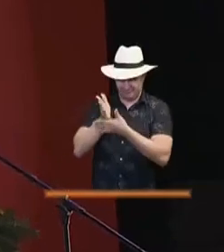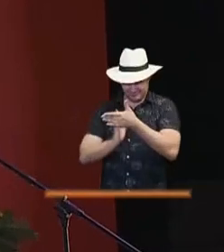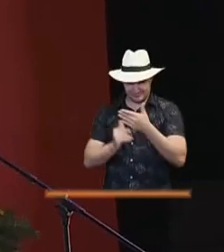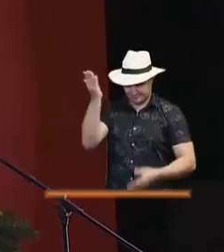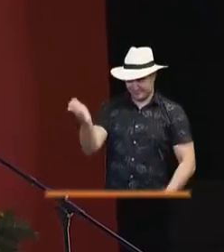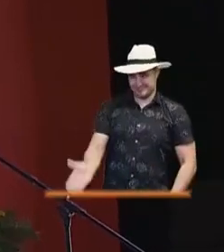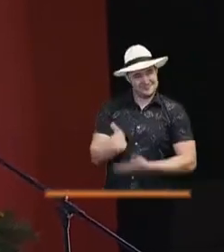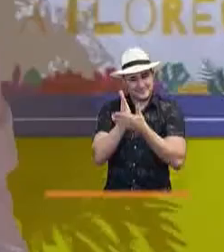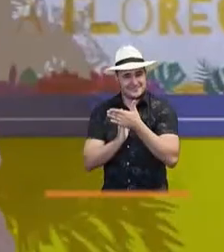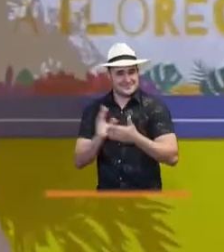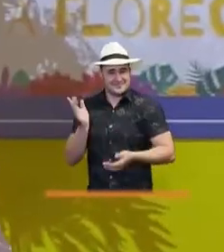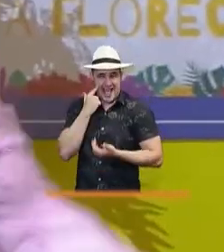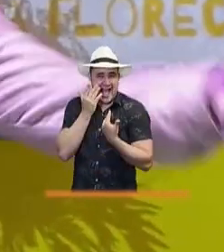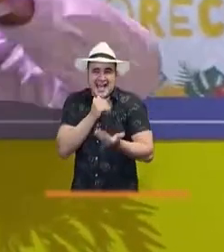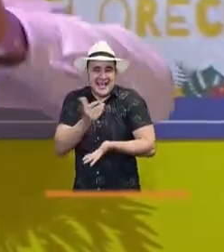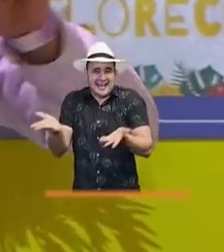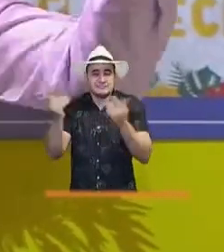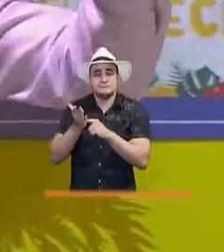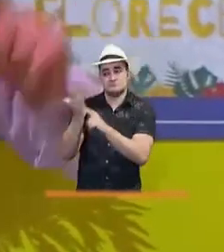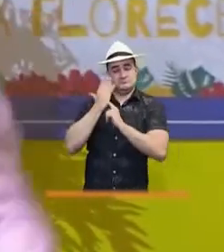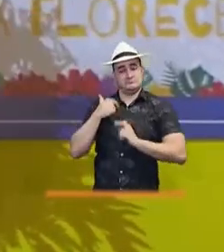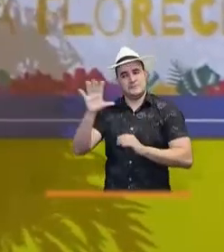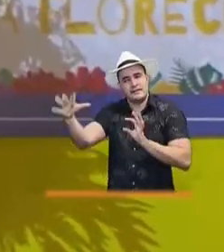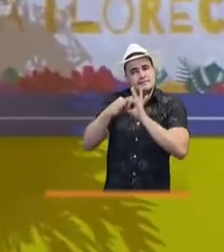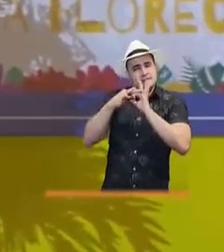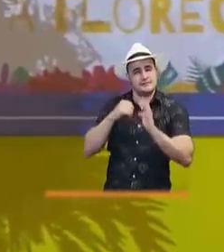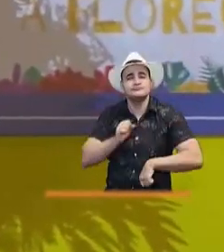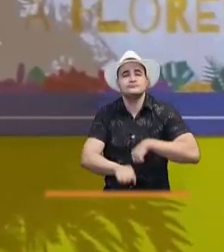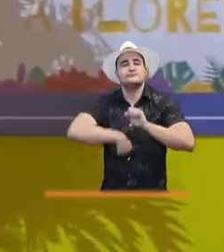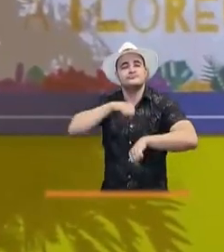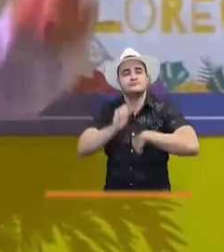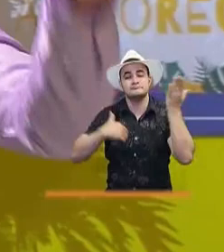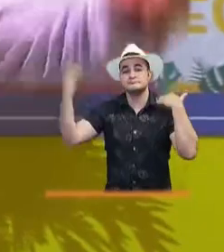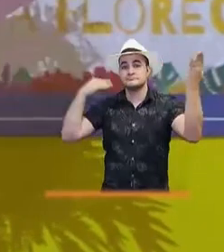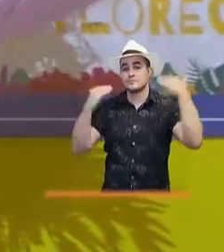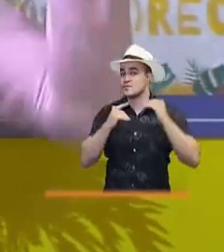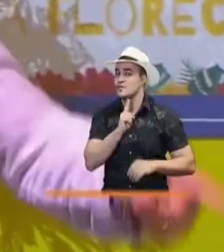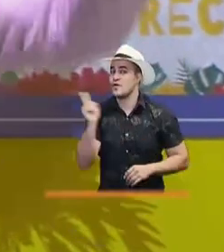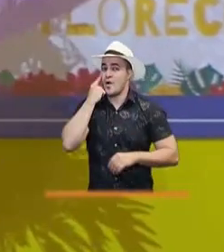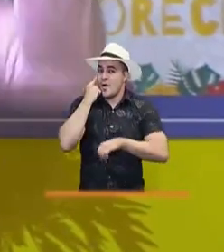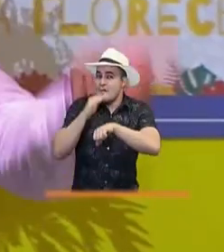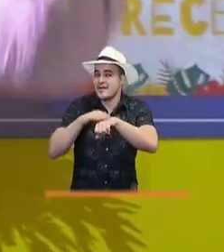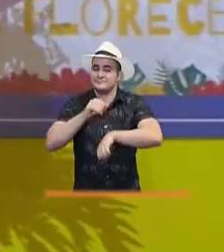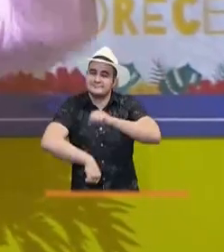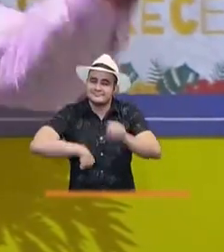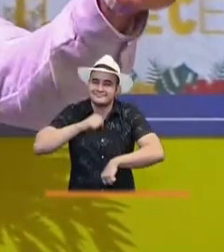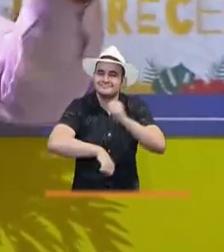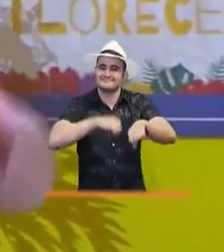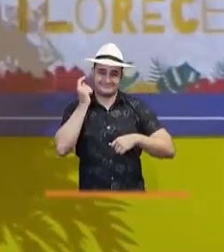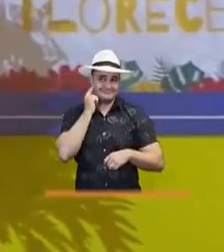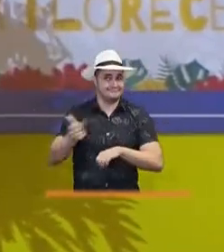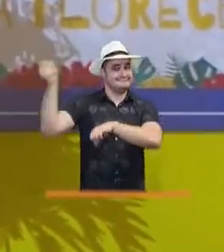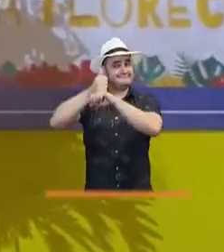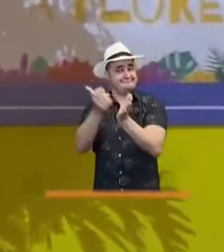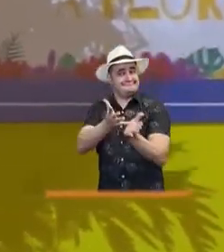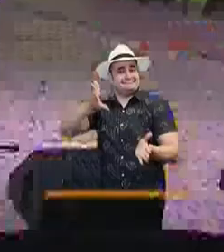ese asunto lo retomo, no es caballo de campesino, es caballo de